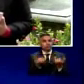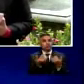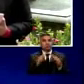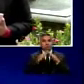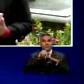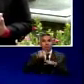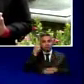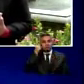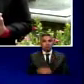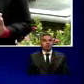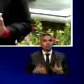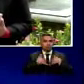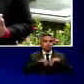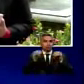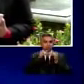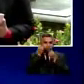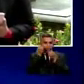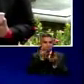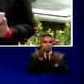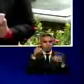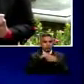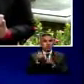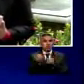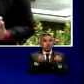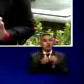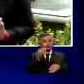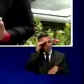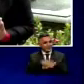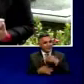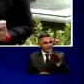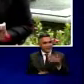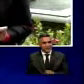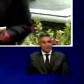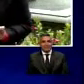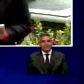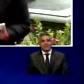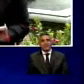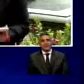el Palacio de Carondelet. Continúa tú con más información en Estudios Caridad. Que tengan una buena tarde.